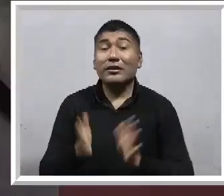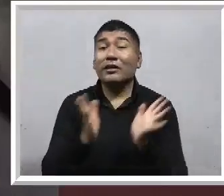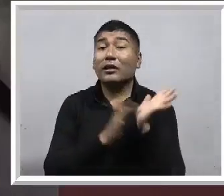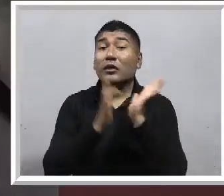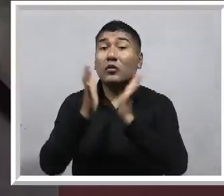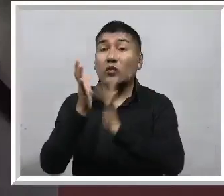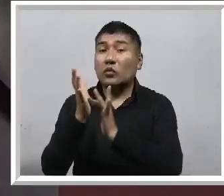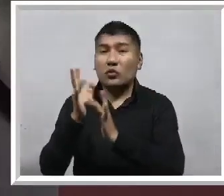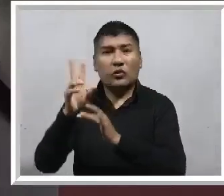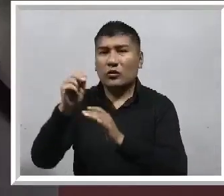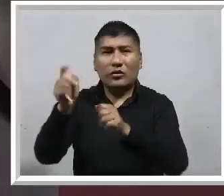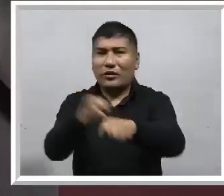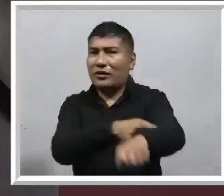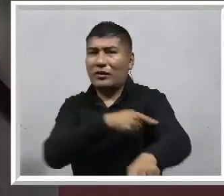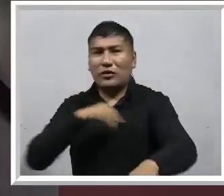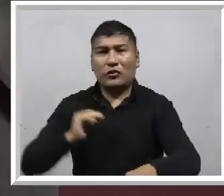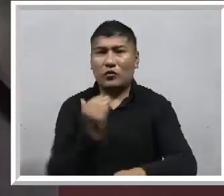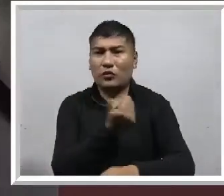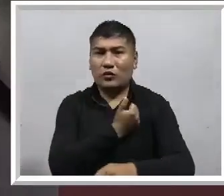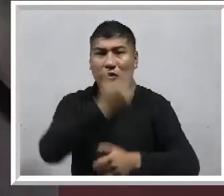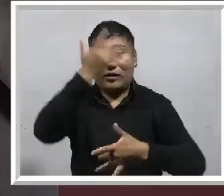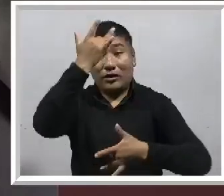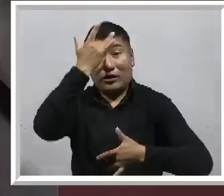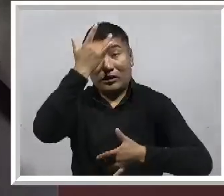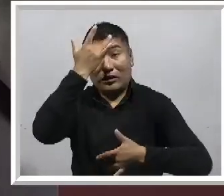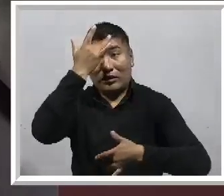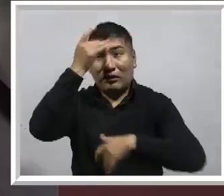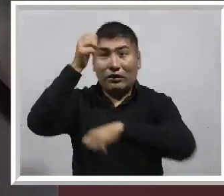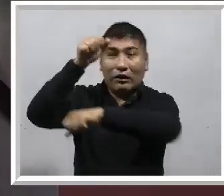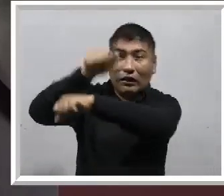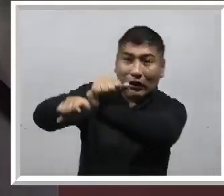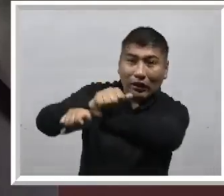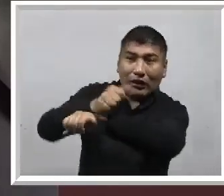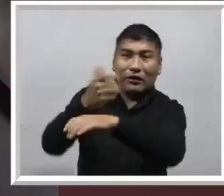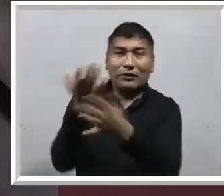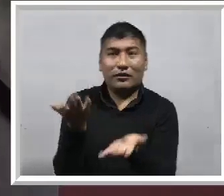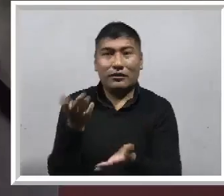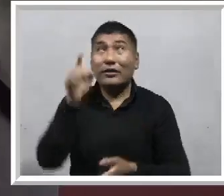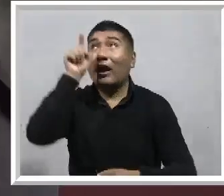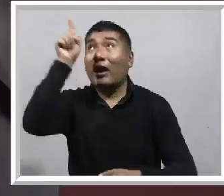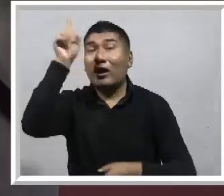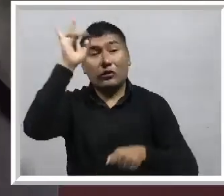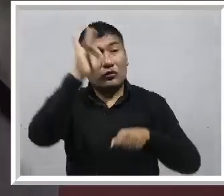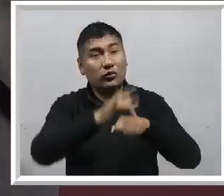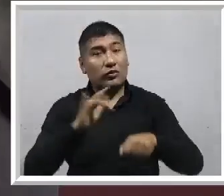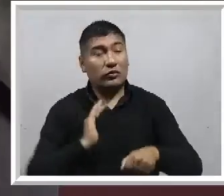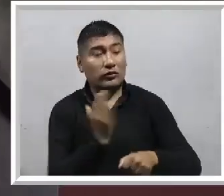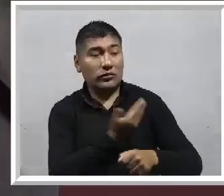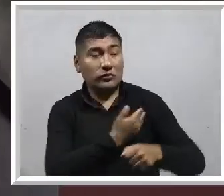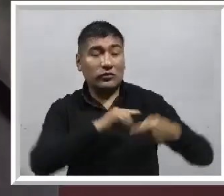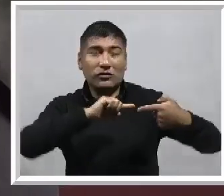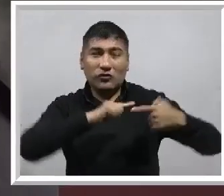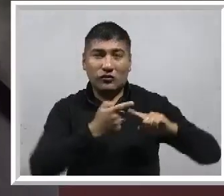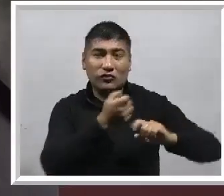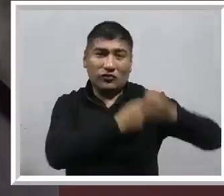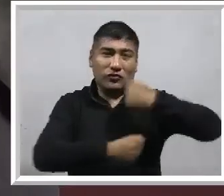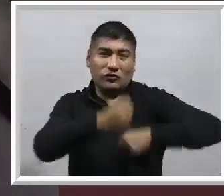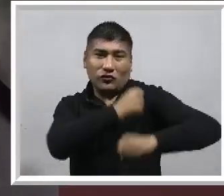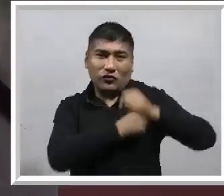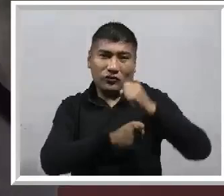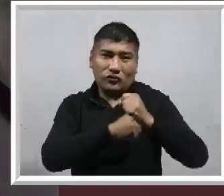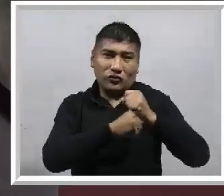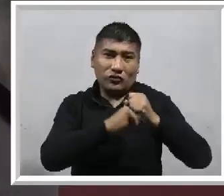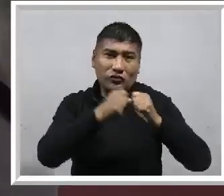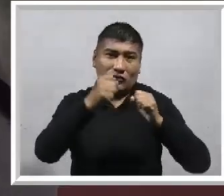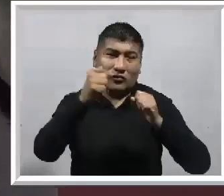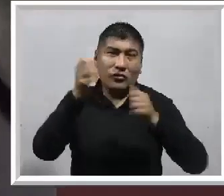no está lejos de nuestras enfermedades de las esclavitudes él toca nuestras dolencias y hace suyos nuestros